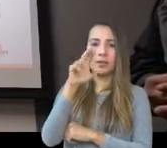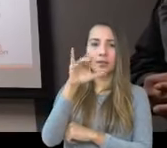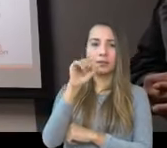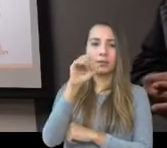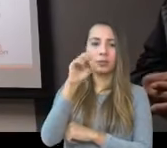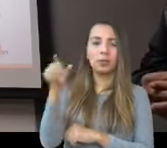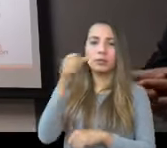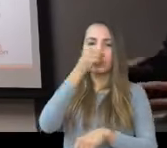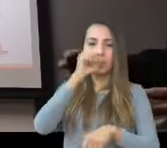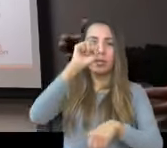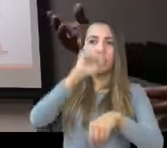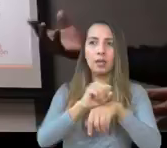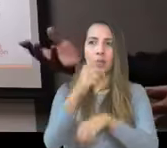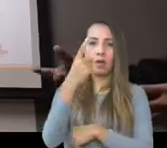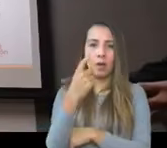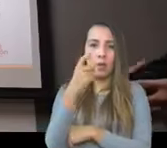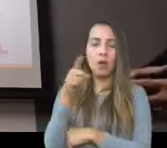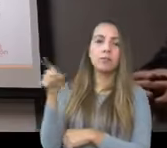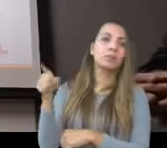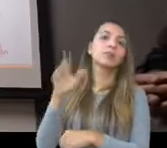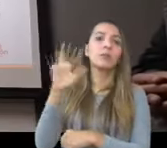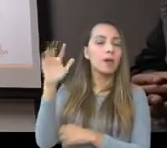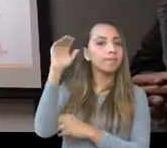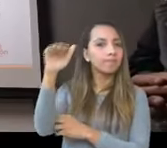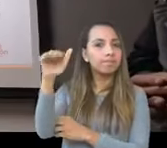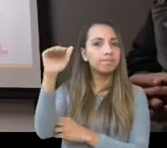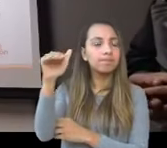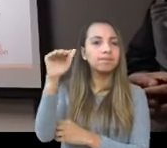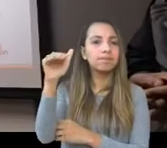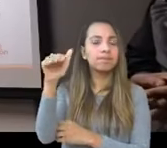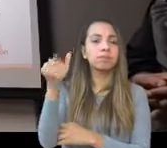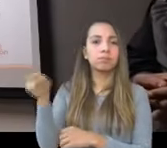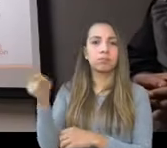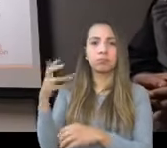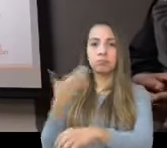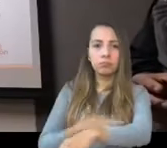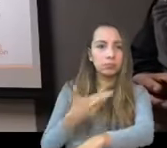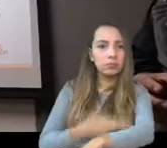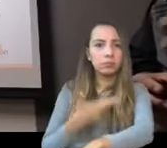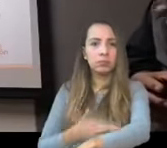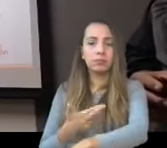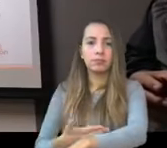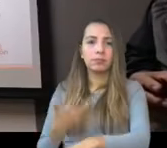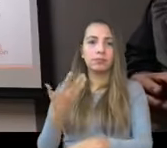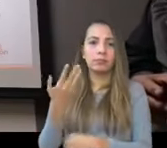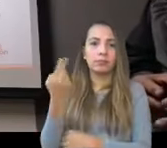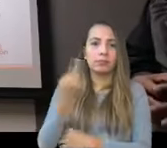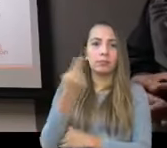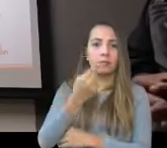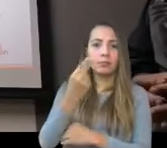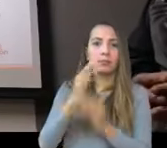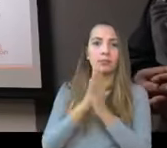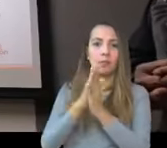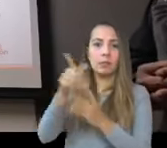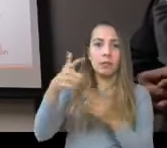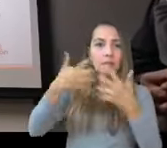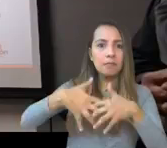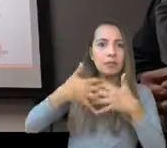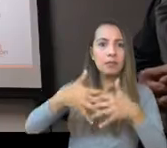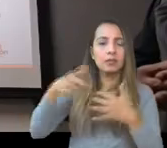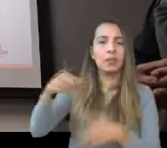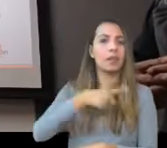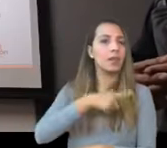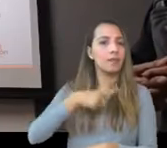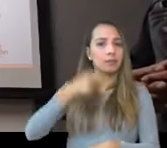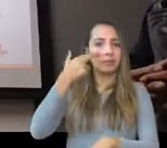agua, pues están interviniendo para buscar que esta empresa primeramente haga lo propio,